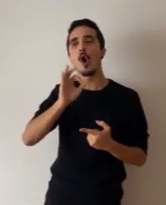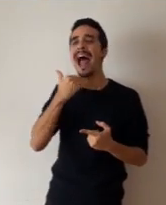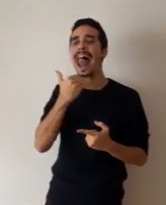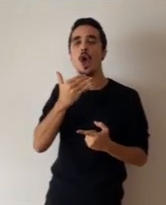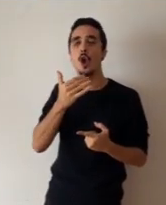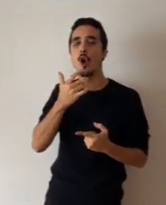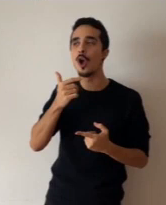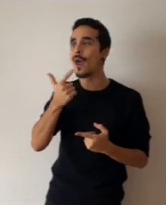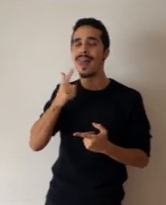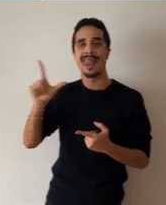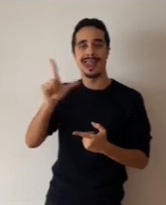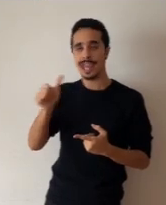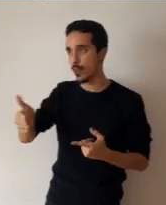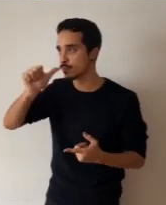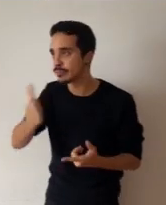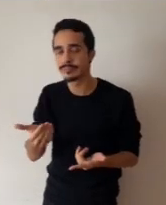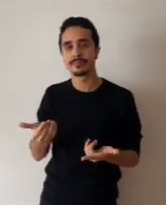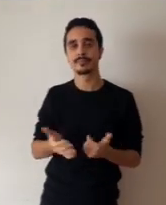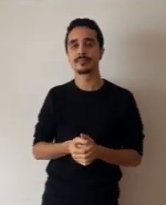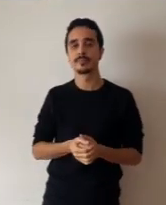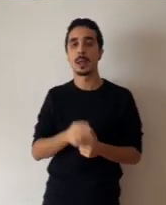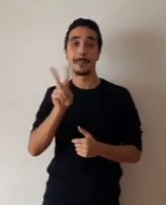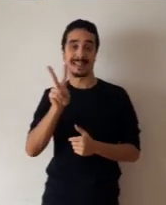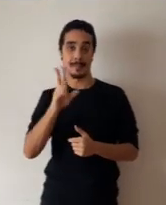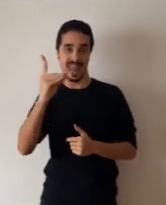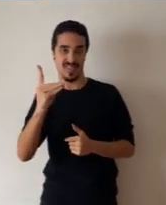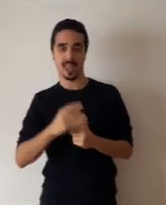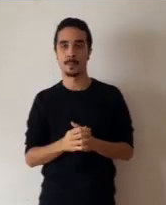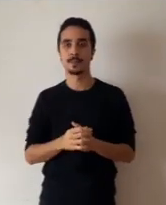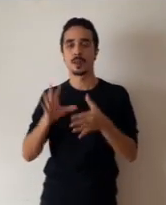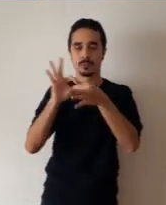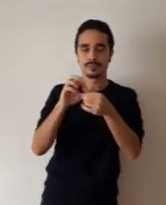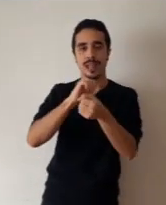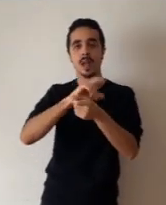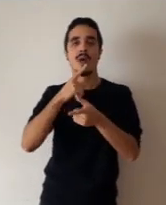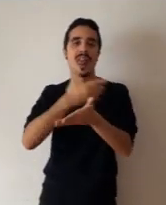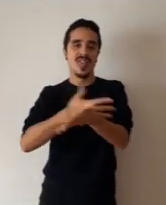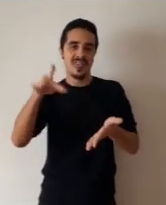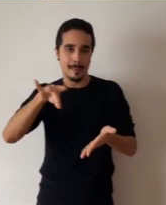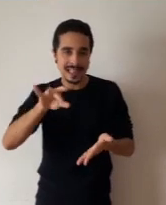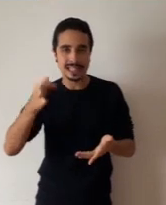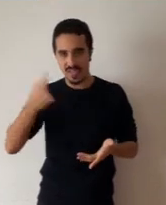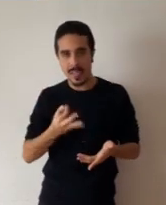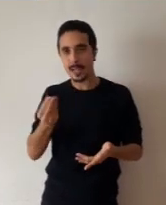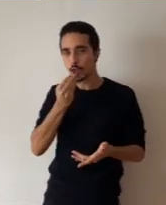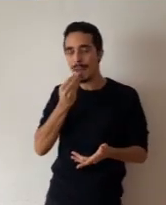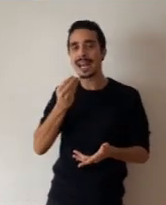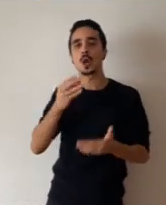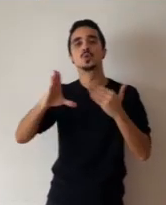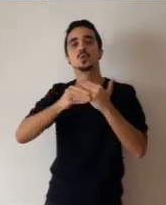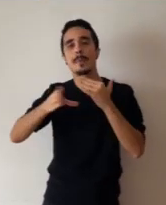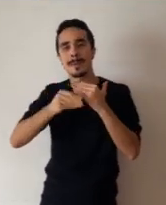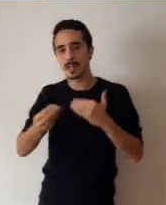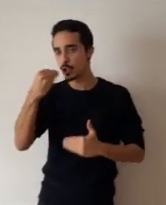tomar algún suplemento oral? ¿Cómo el déficit de vitamina D parece tener relación con la diabetes? ¿Los diabéticos deberíamos